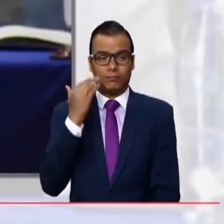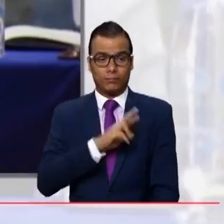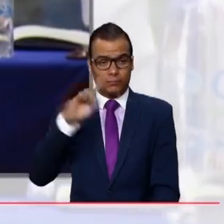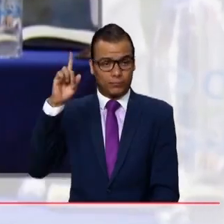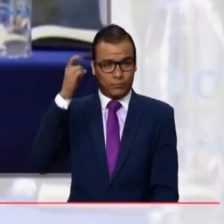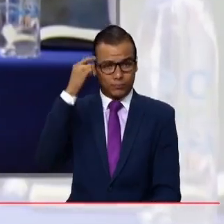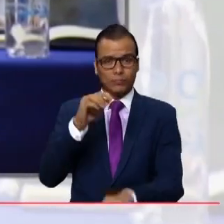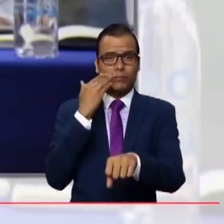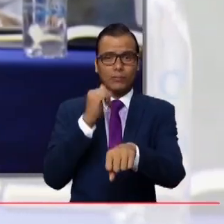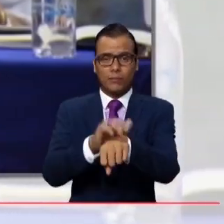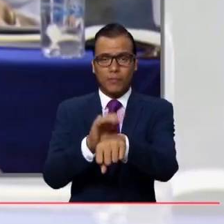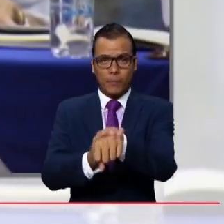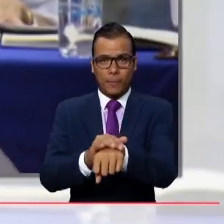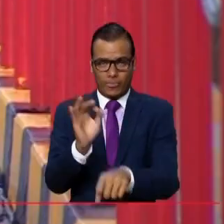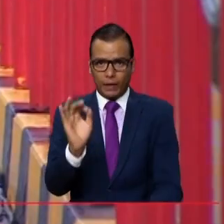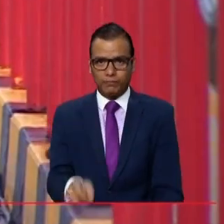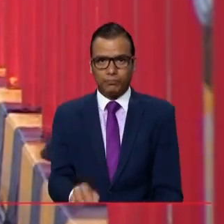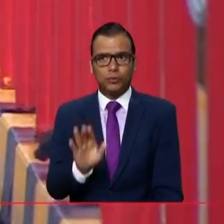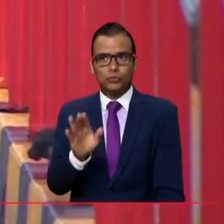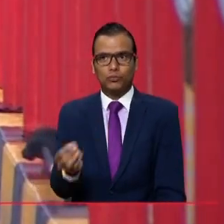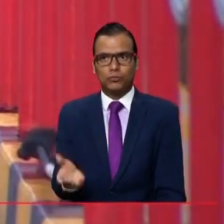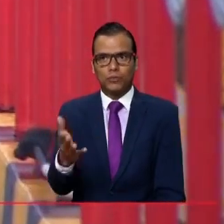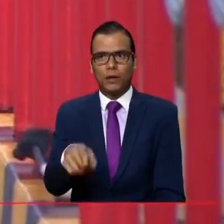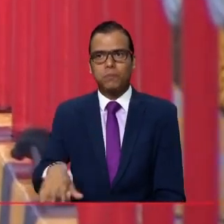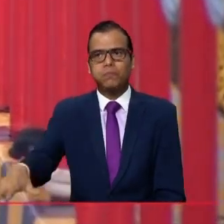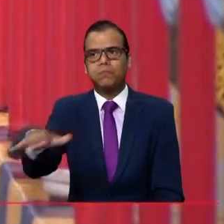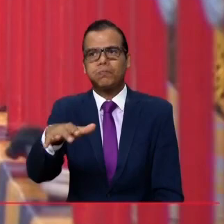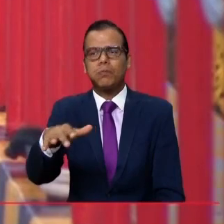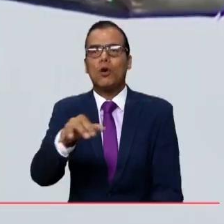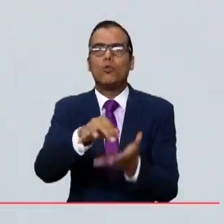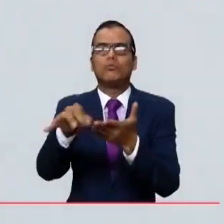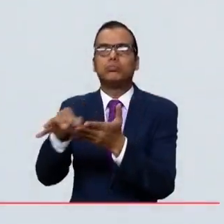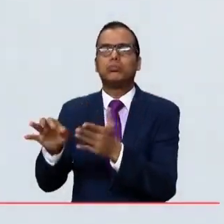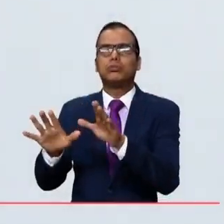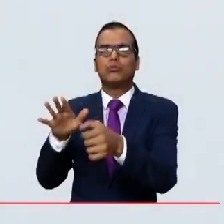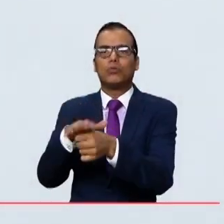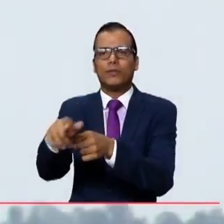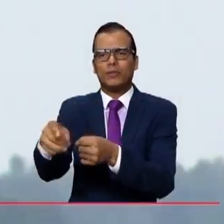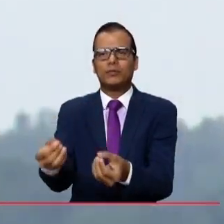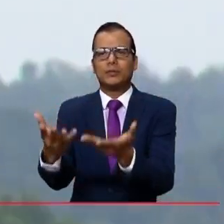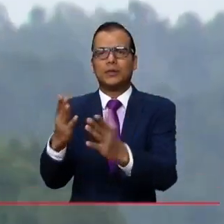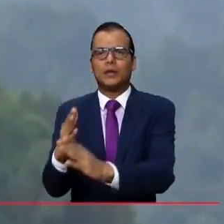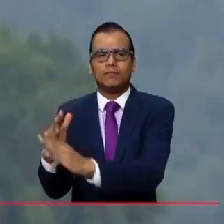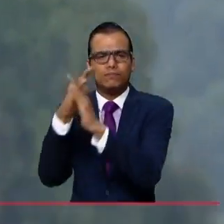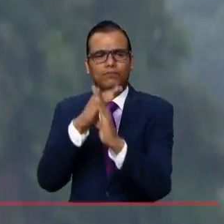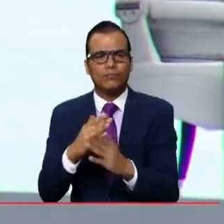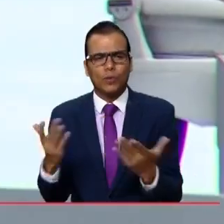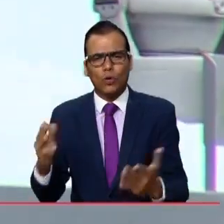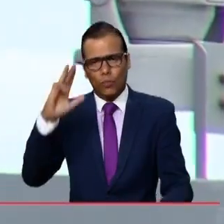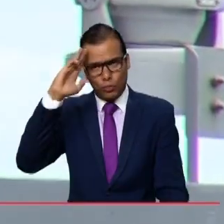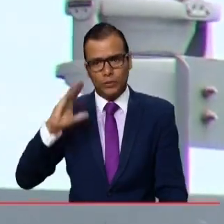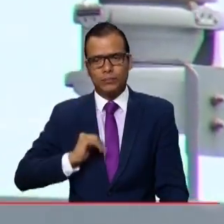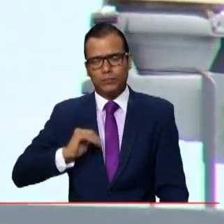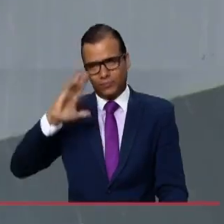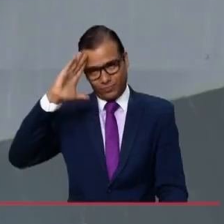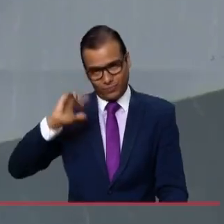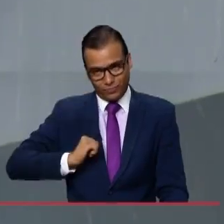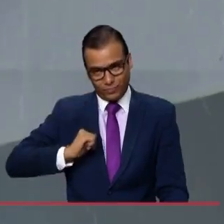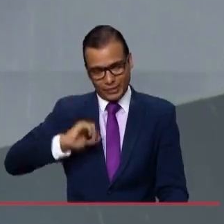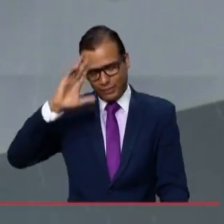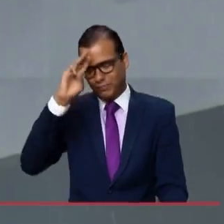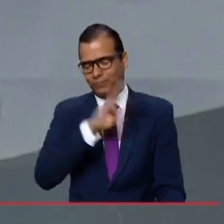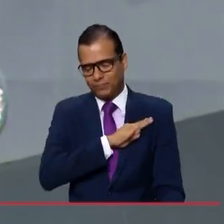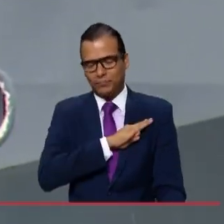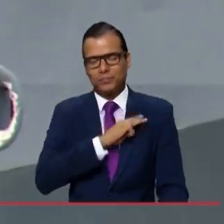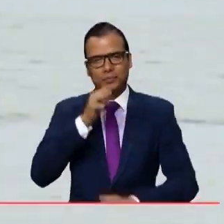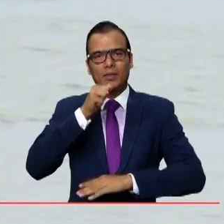mandataria indicó que, para garantizar la seguridad a nivel rural, se priorizará la presencia de la Armada en zonas críticas y así